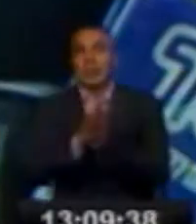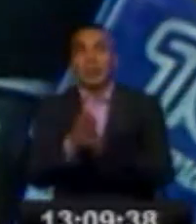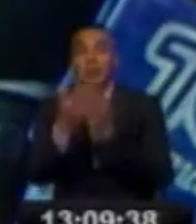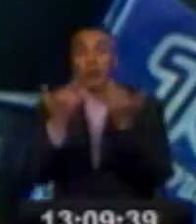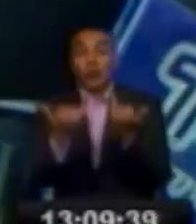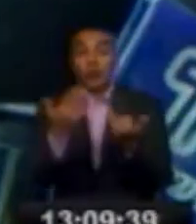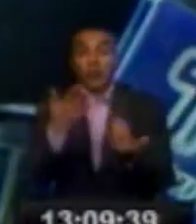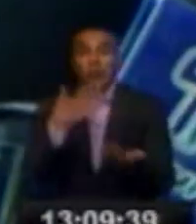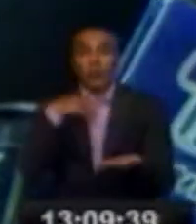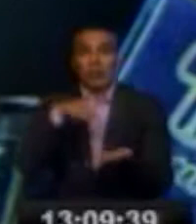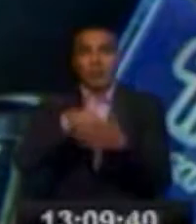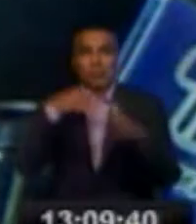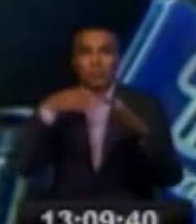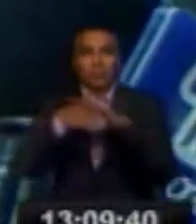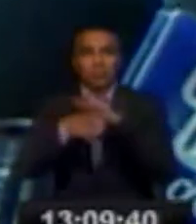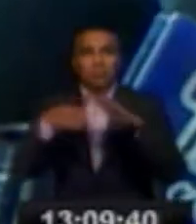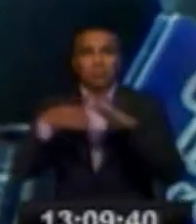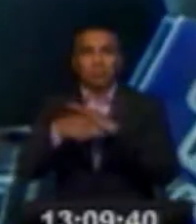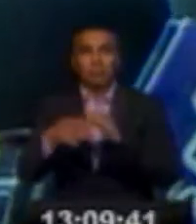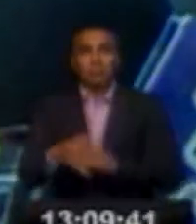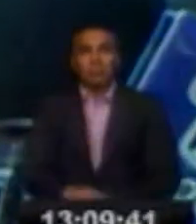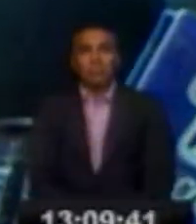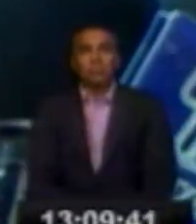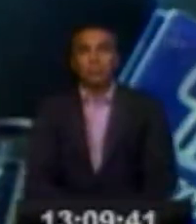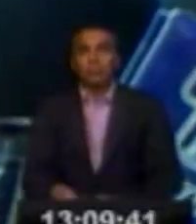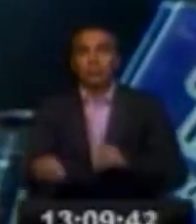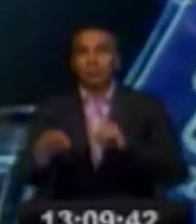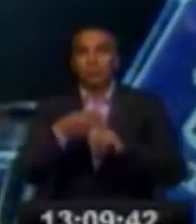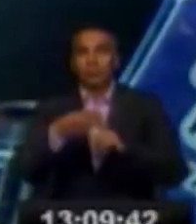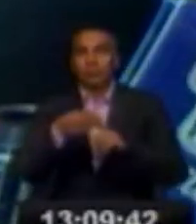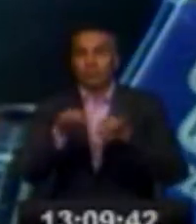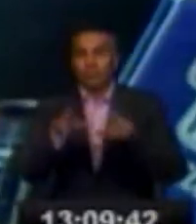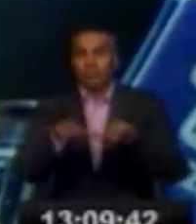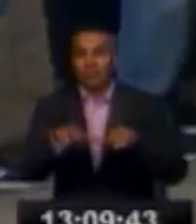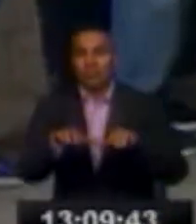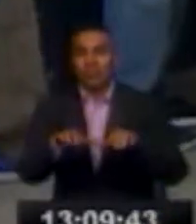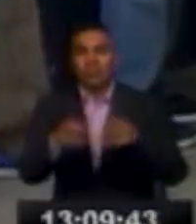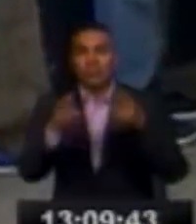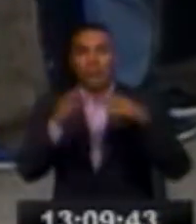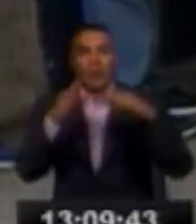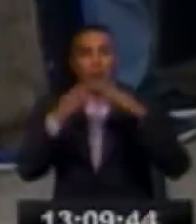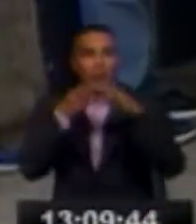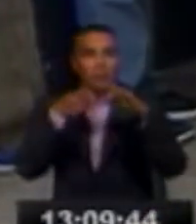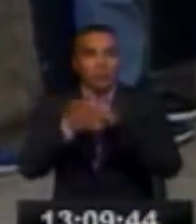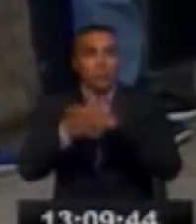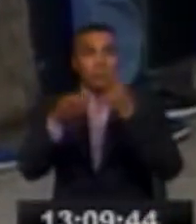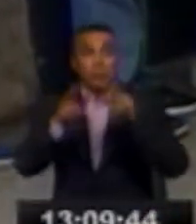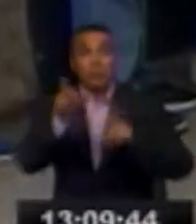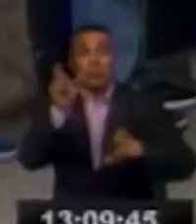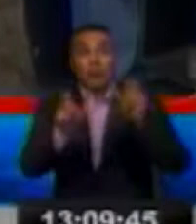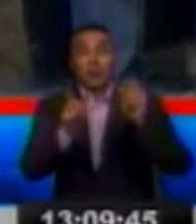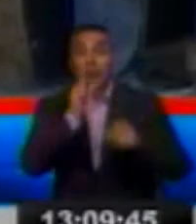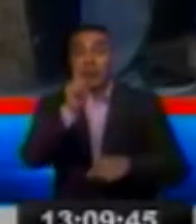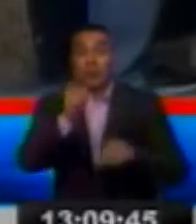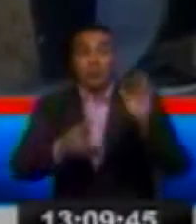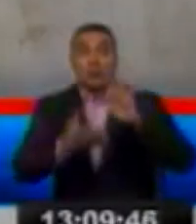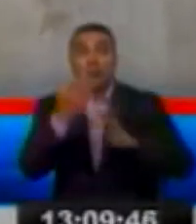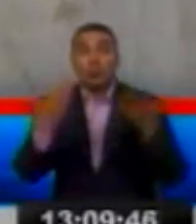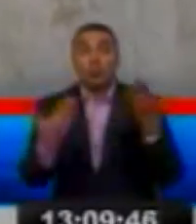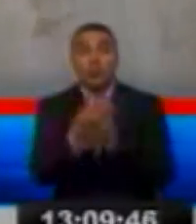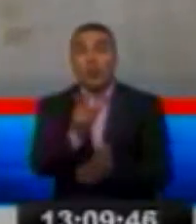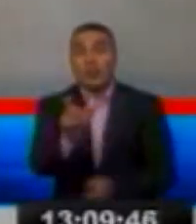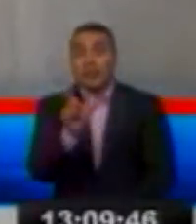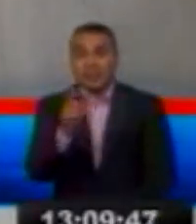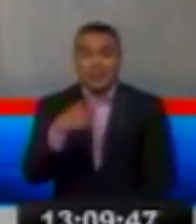estamos allanando no solamente cybers o locutorios, sino también viviendas. Por otra parte, usuarios que iban a renovar su